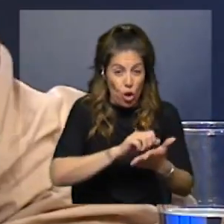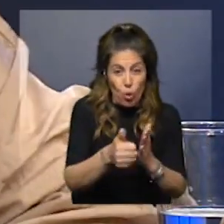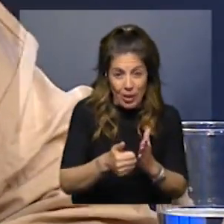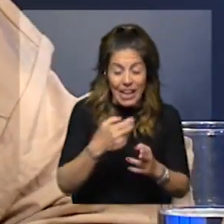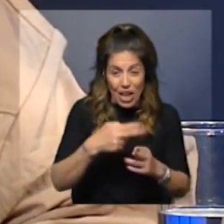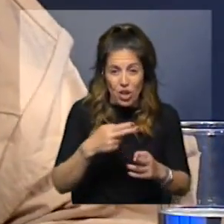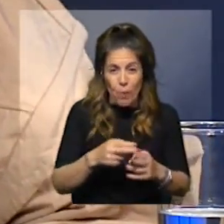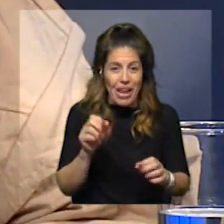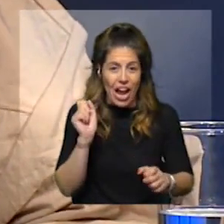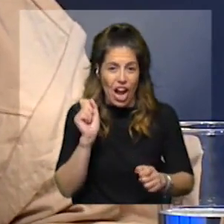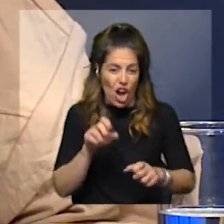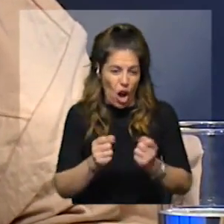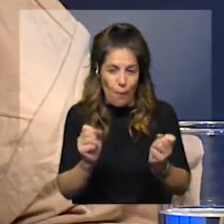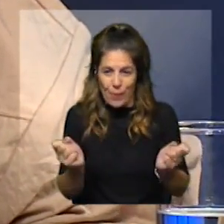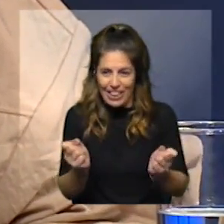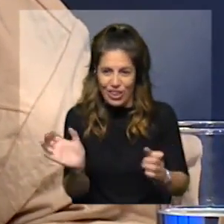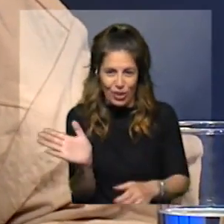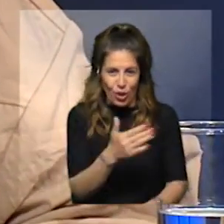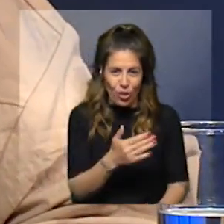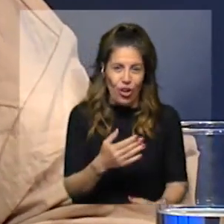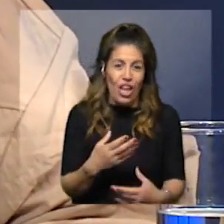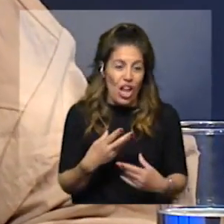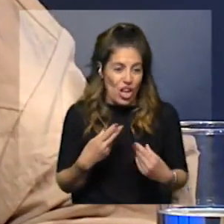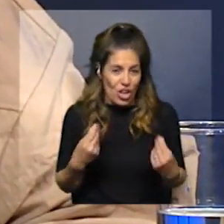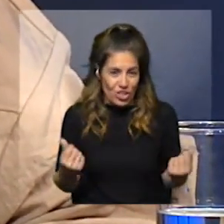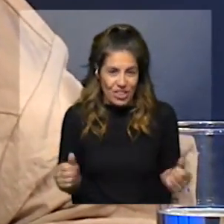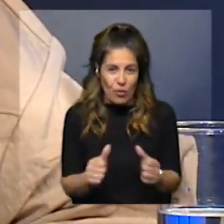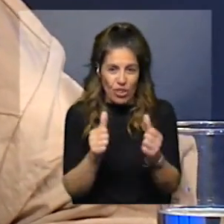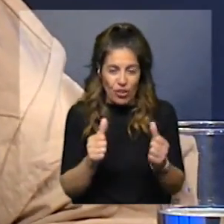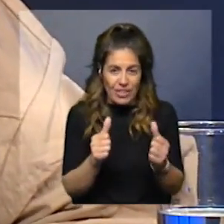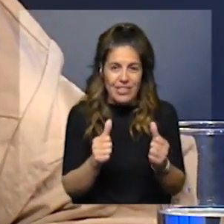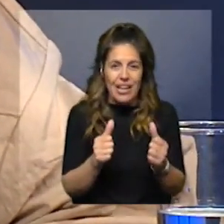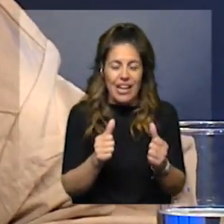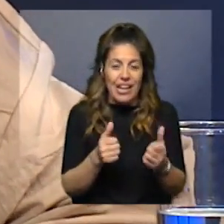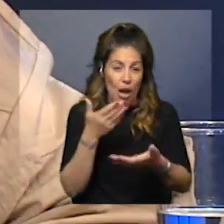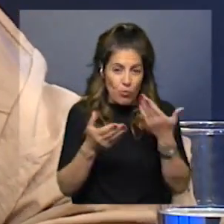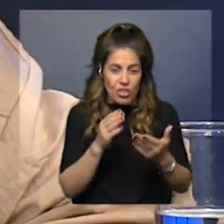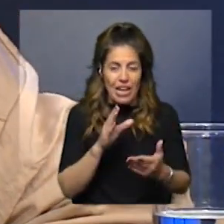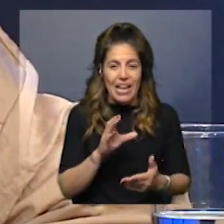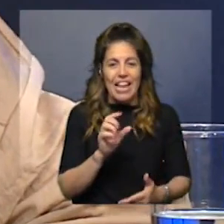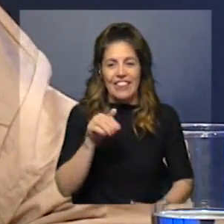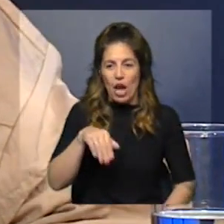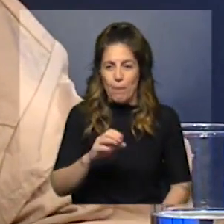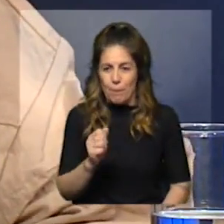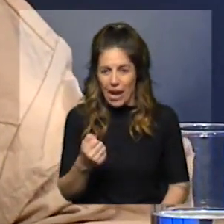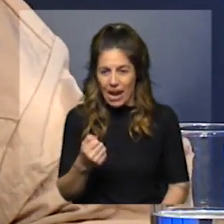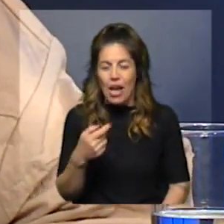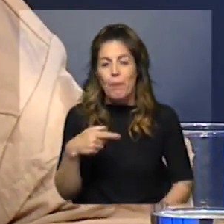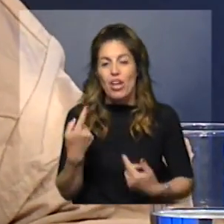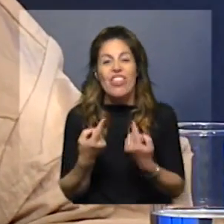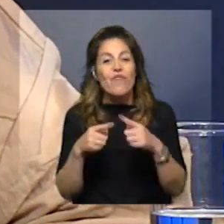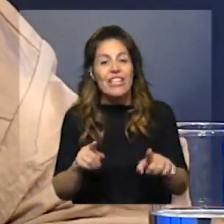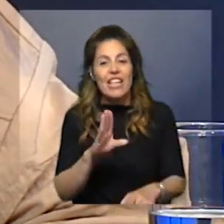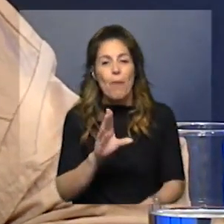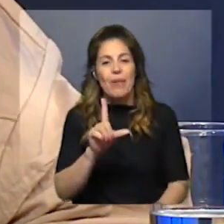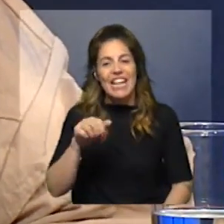O sea, entonces, que fue lo que lo sentí, por gracias a Dios, cuando hicimos el cover de La Trampa, pero a diferencia de La Plena, fue algo que,